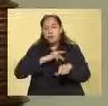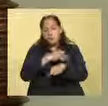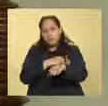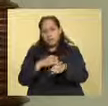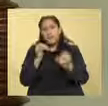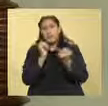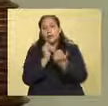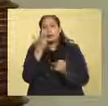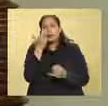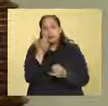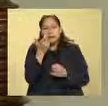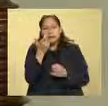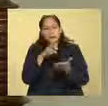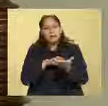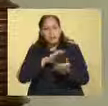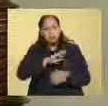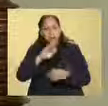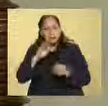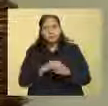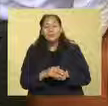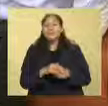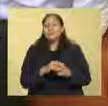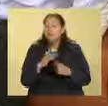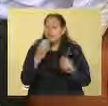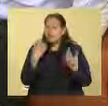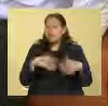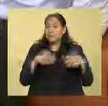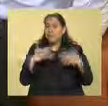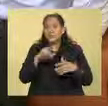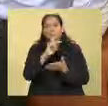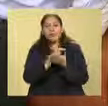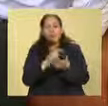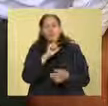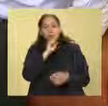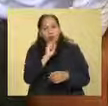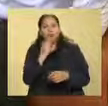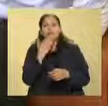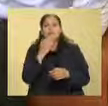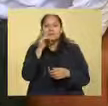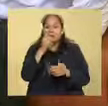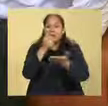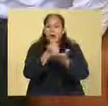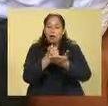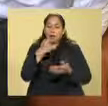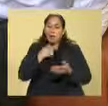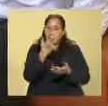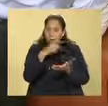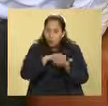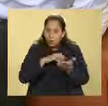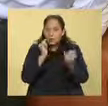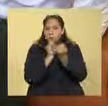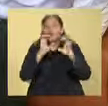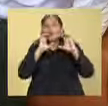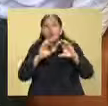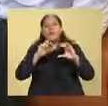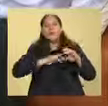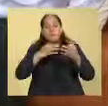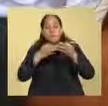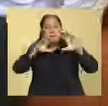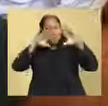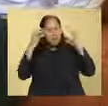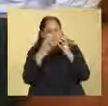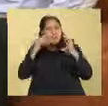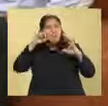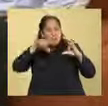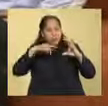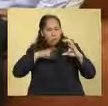un beneficio directo en la familia y en la economía de tu familia. Pues impresionante este programa que nos ayuda a ahorrar y